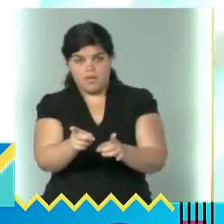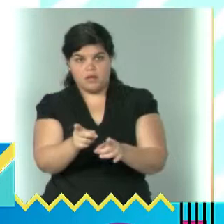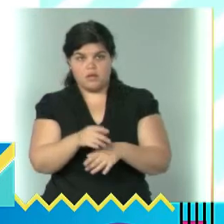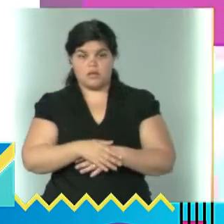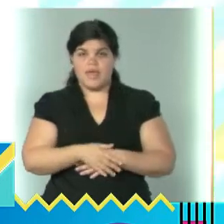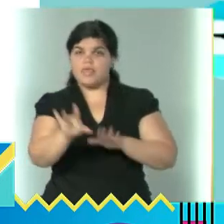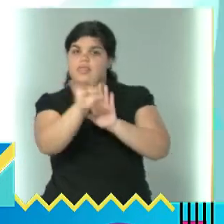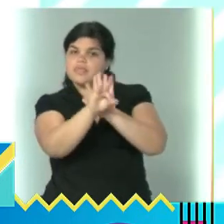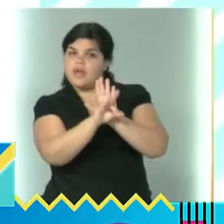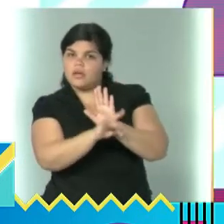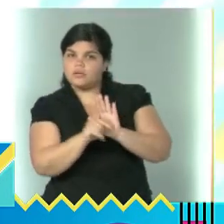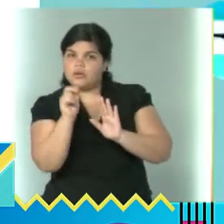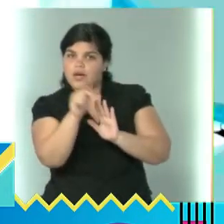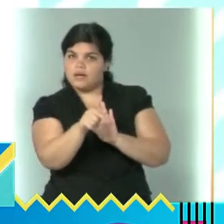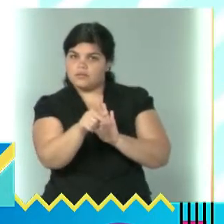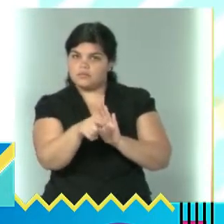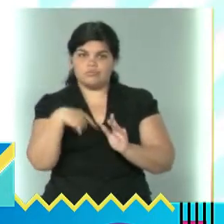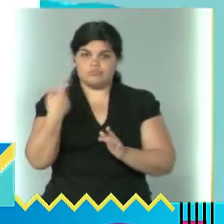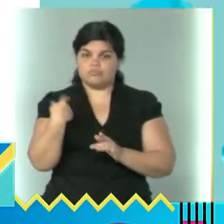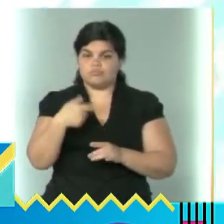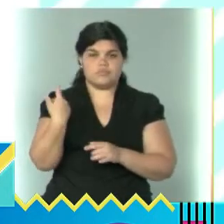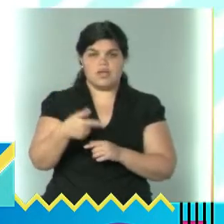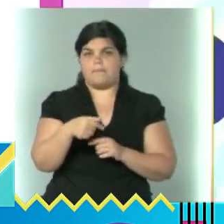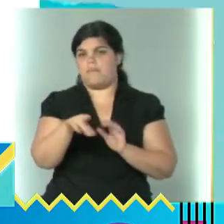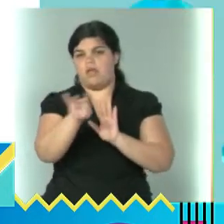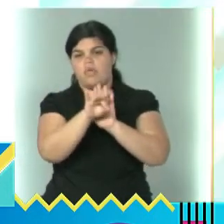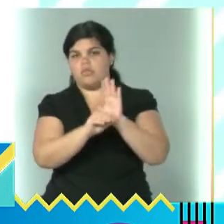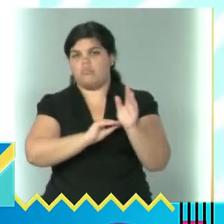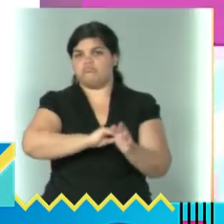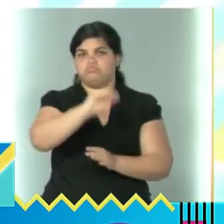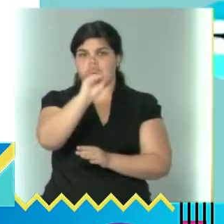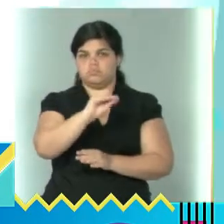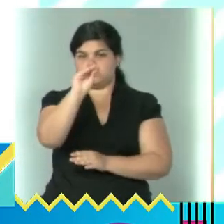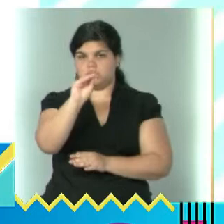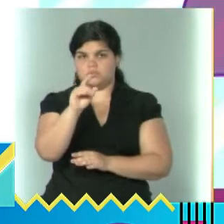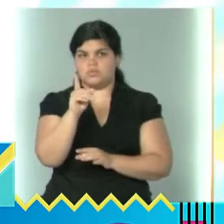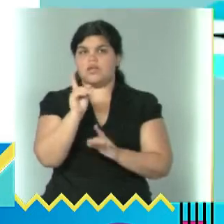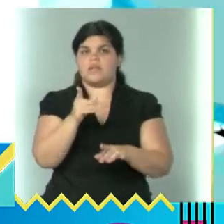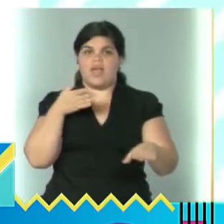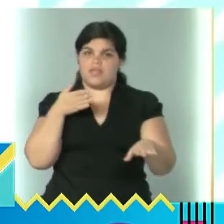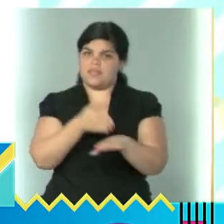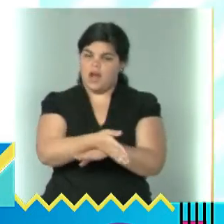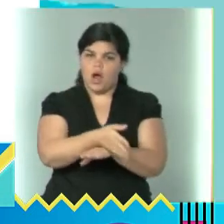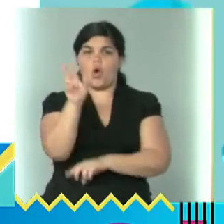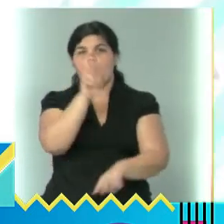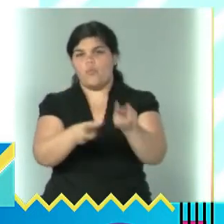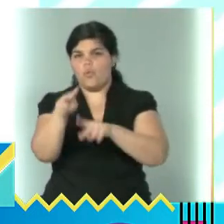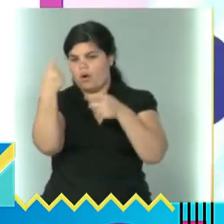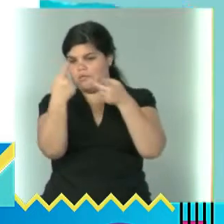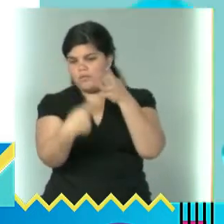los datos que necesariamente dejamos todo el tiempo, con solo ingresar a una red o hacer una búsqueda,